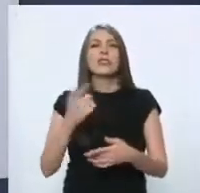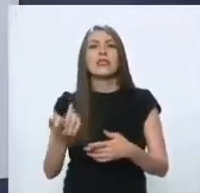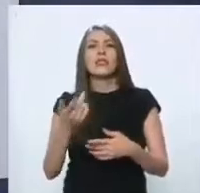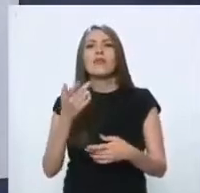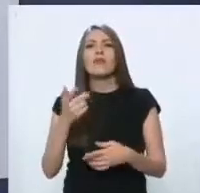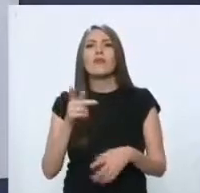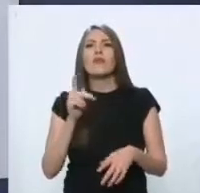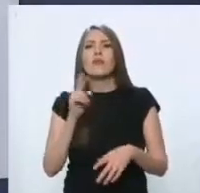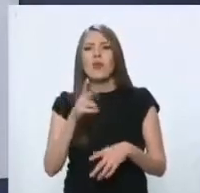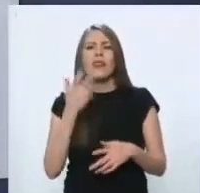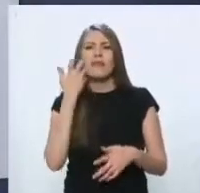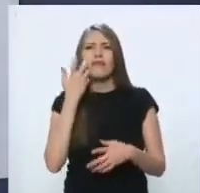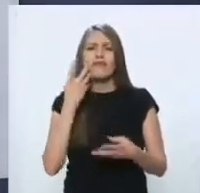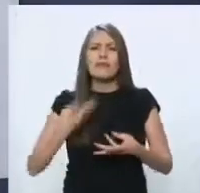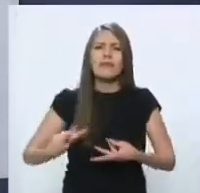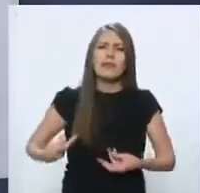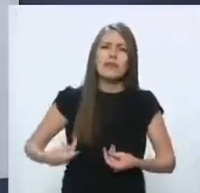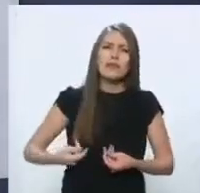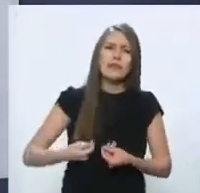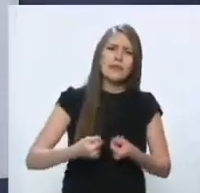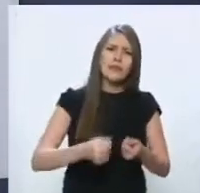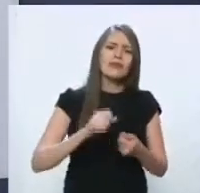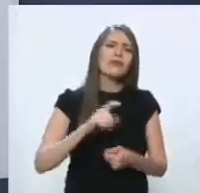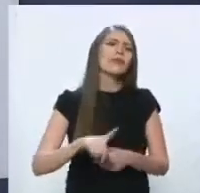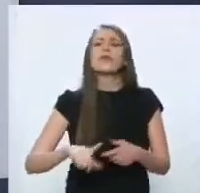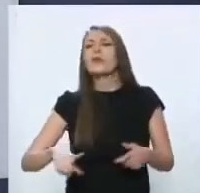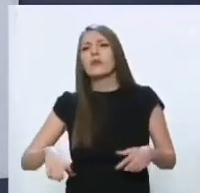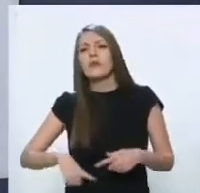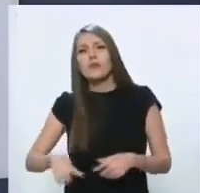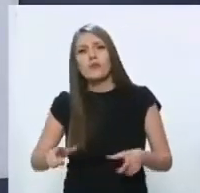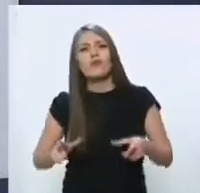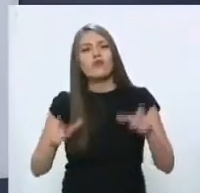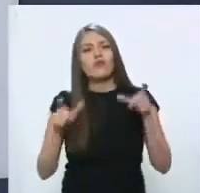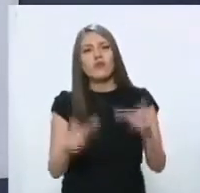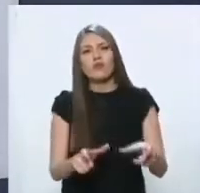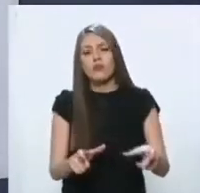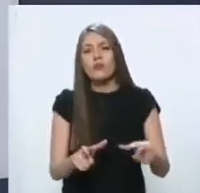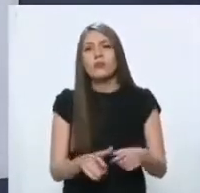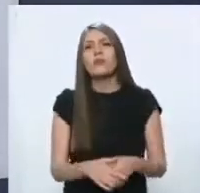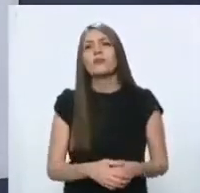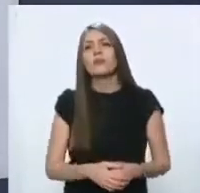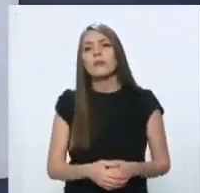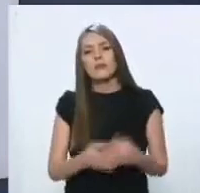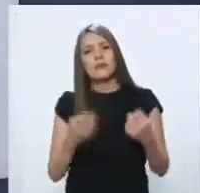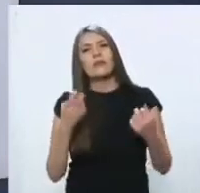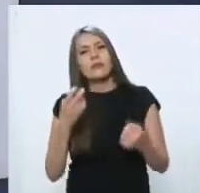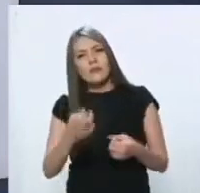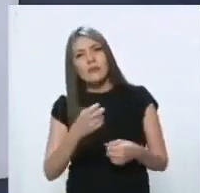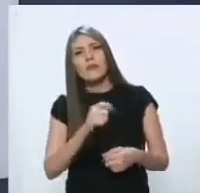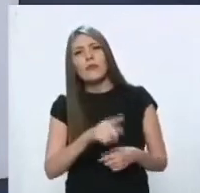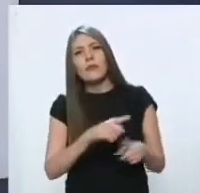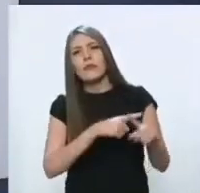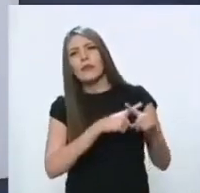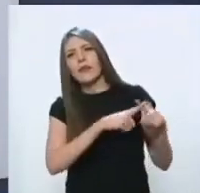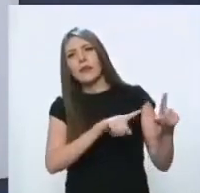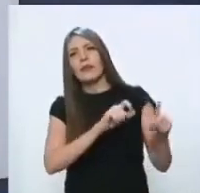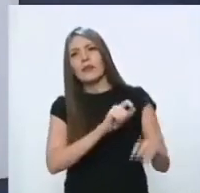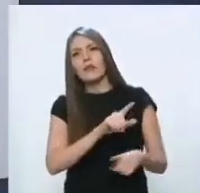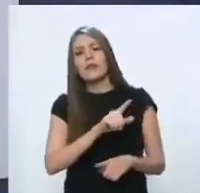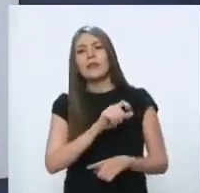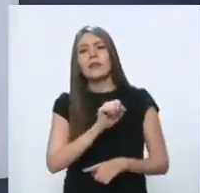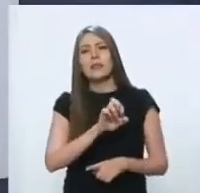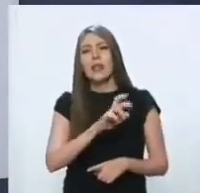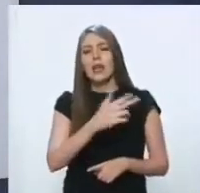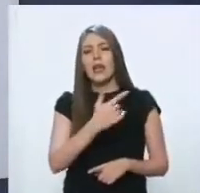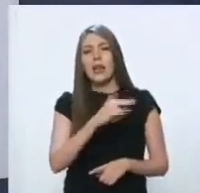gasto gubernamental en publicidad oficial. En ese sentido también difiero con el doctor Sergio Aguayo en el sentido de la percepción de la